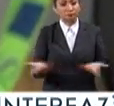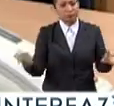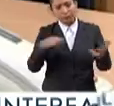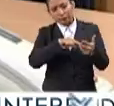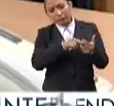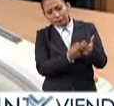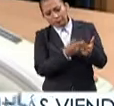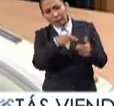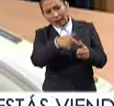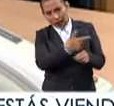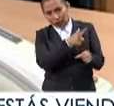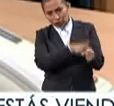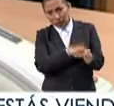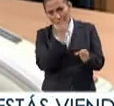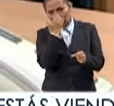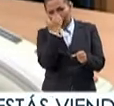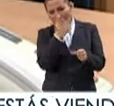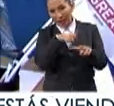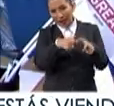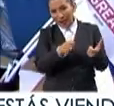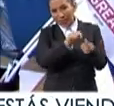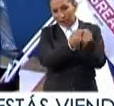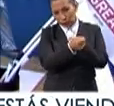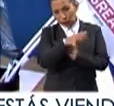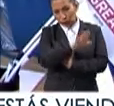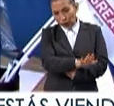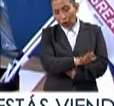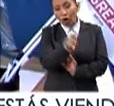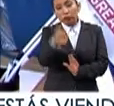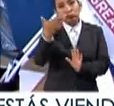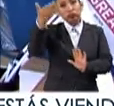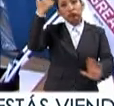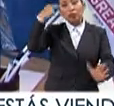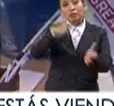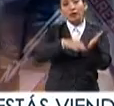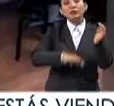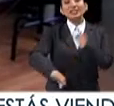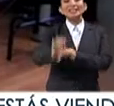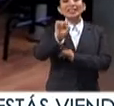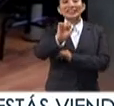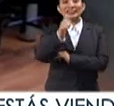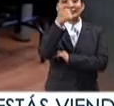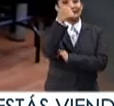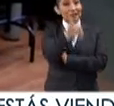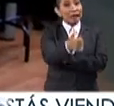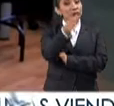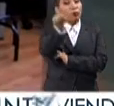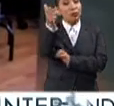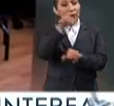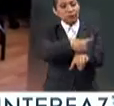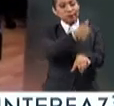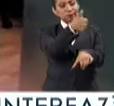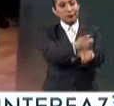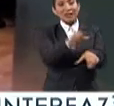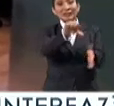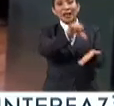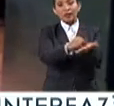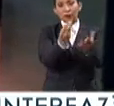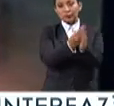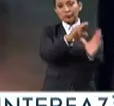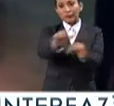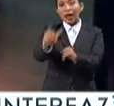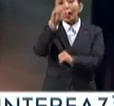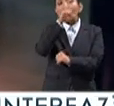orígenes de la nacional de lenguas lingüística y traducción datan de 1966 cuando fue fundado el centro de